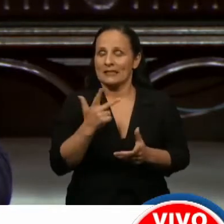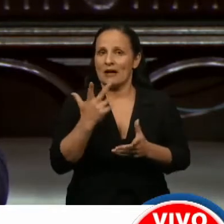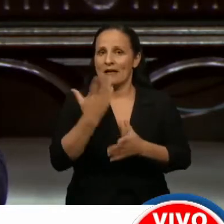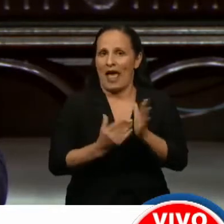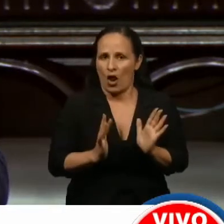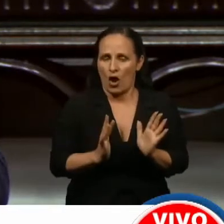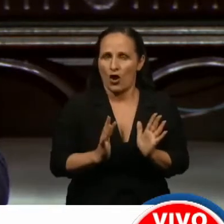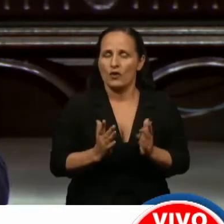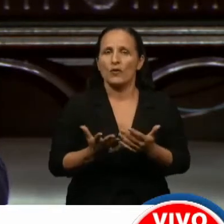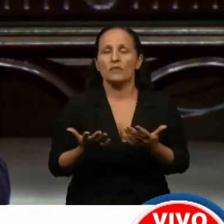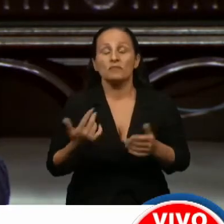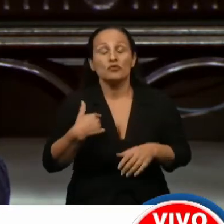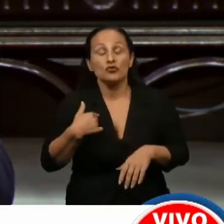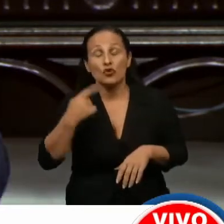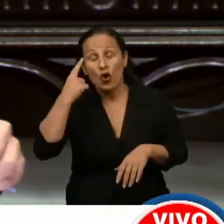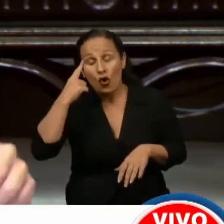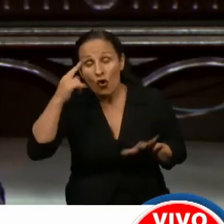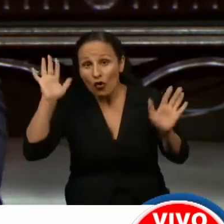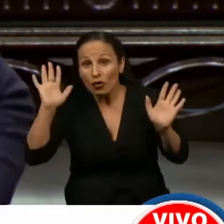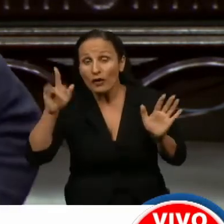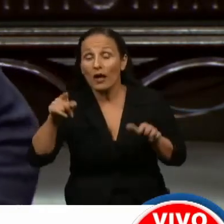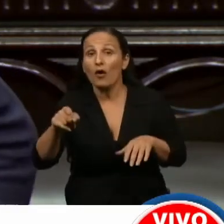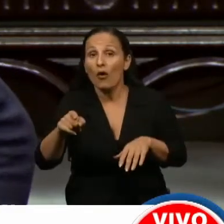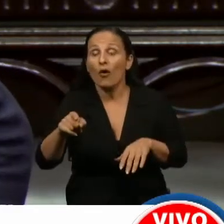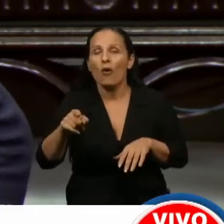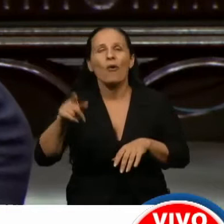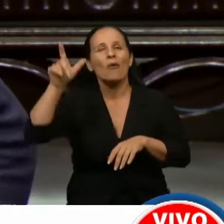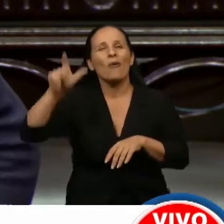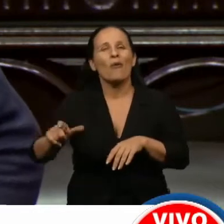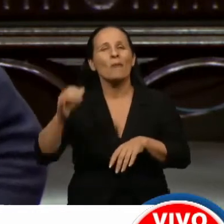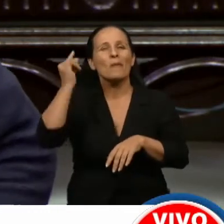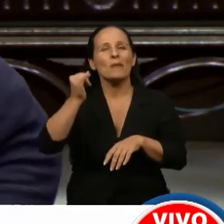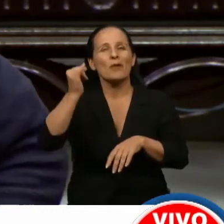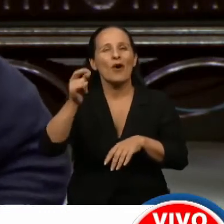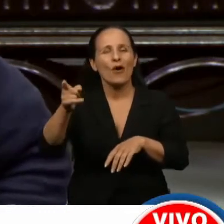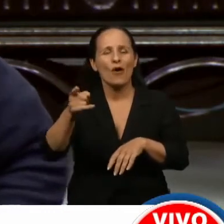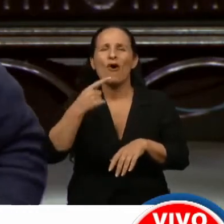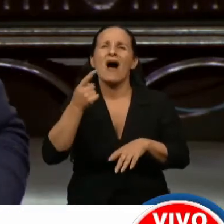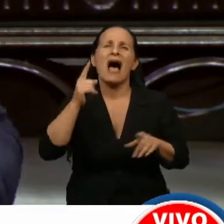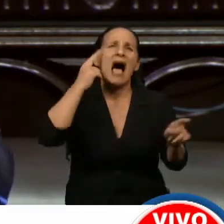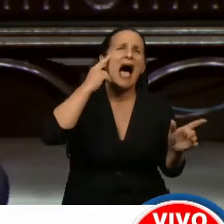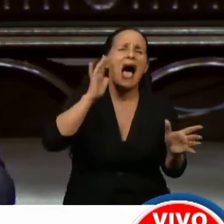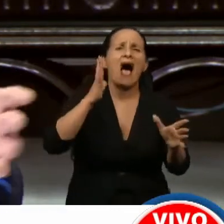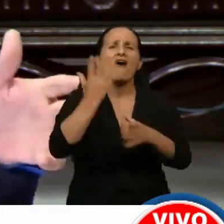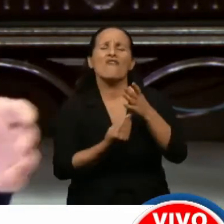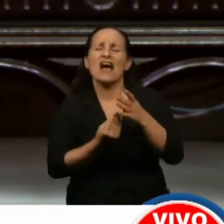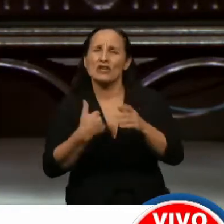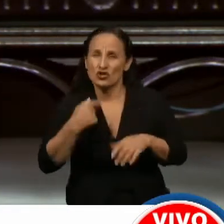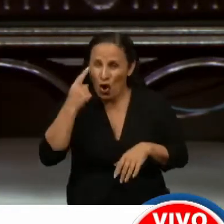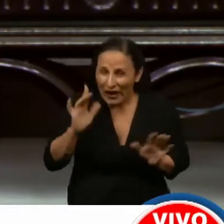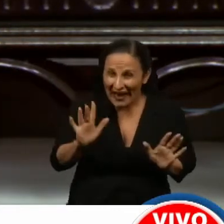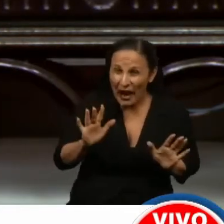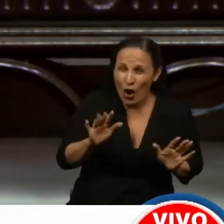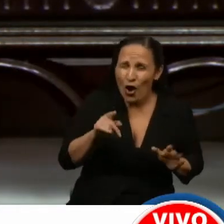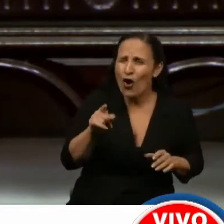Y yo creo que, a diferencia de lo que opinaba aquel miembro informante, que hubiera sido una locura o un error, cuando